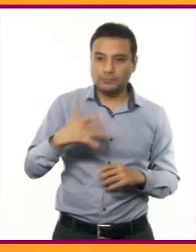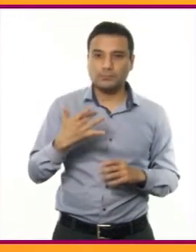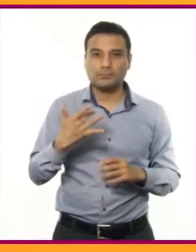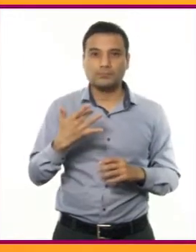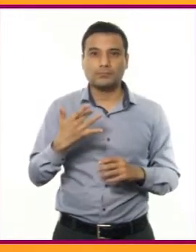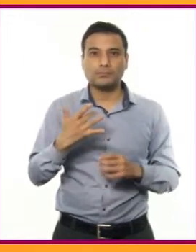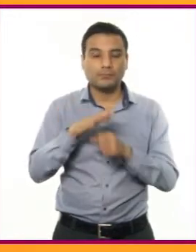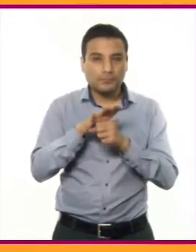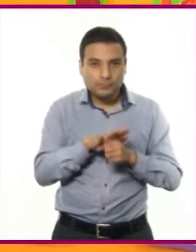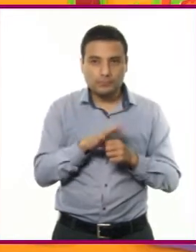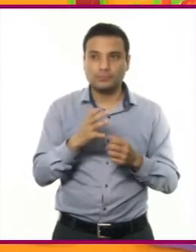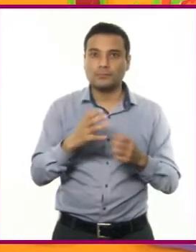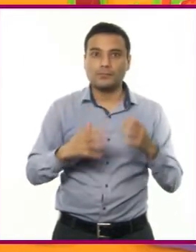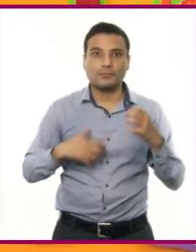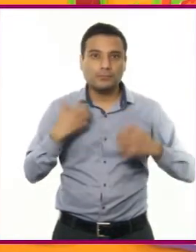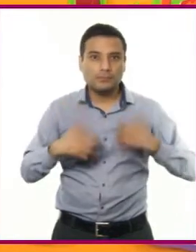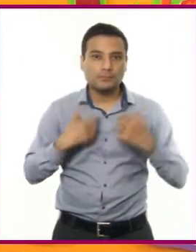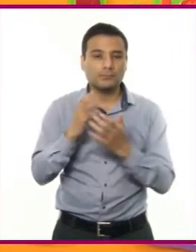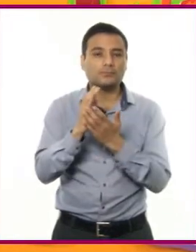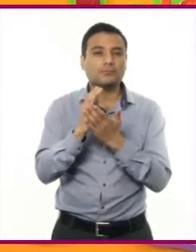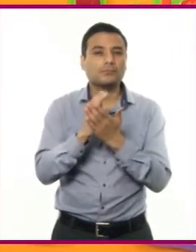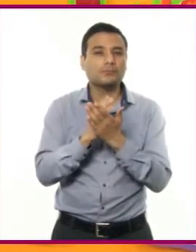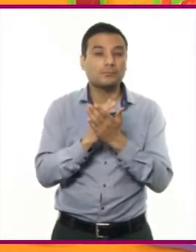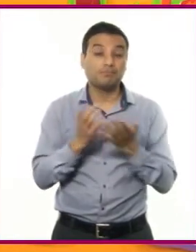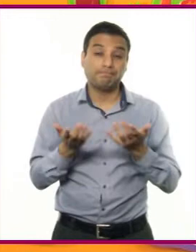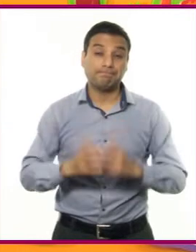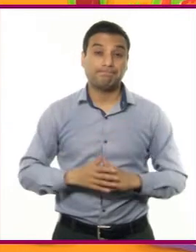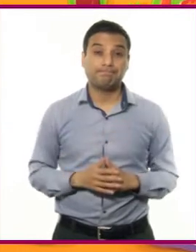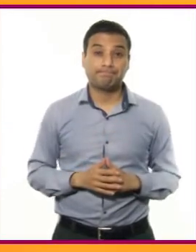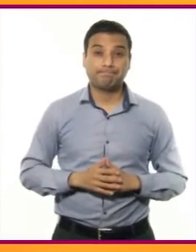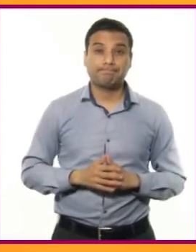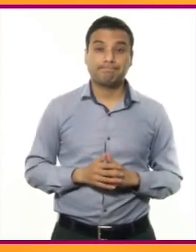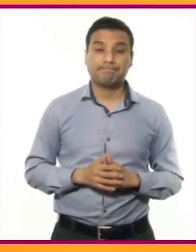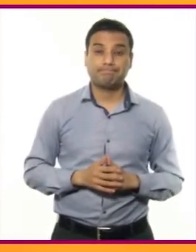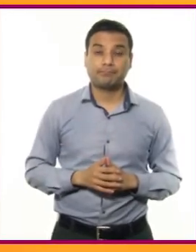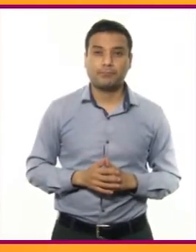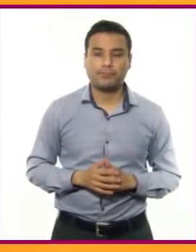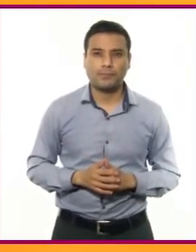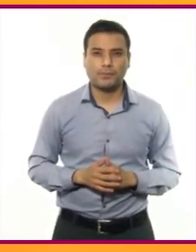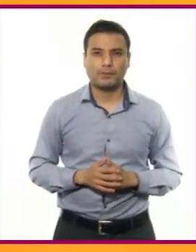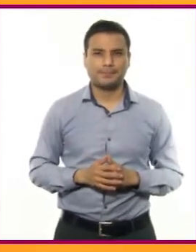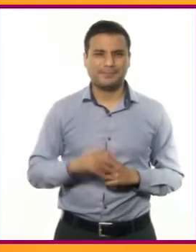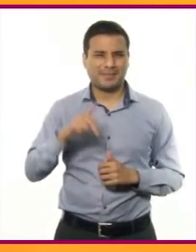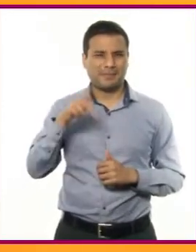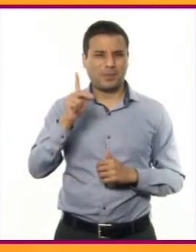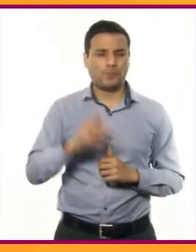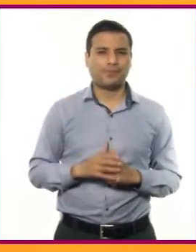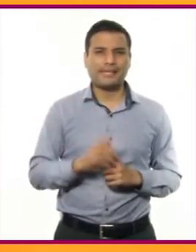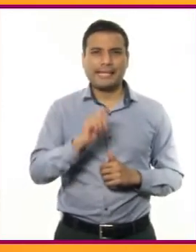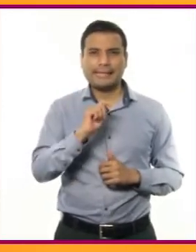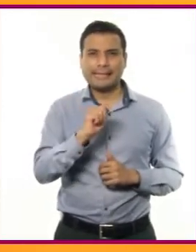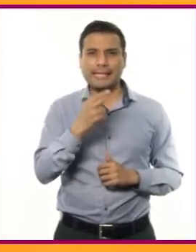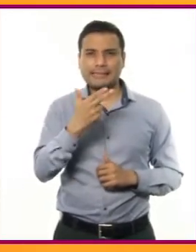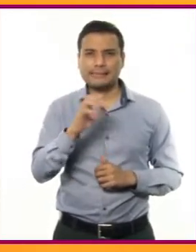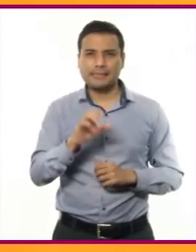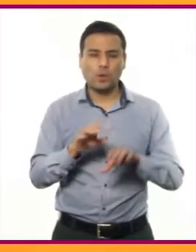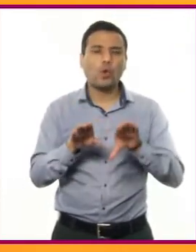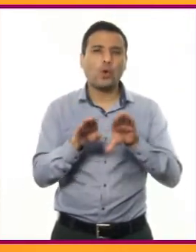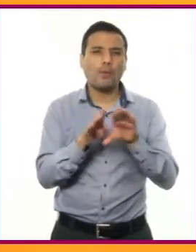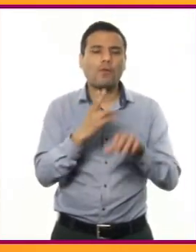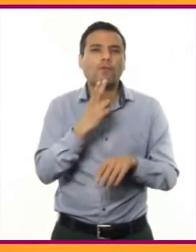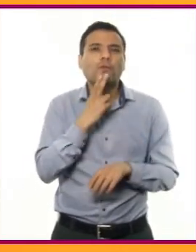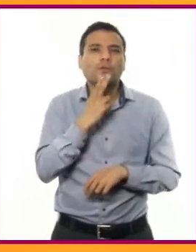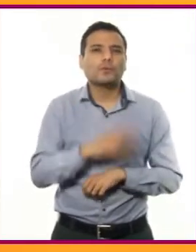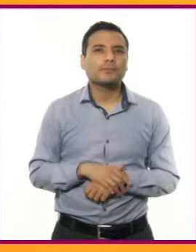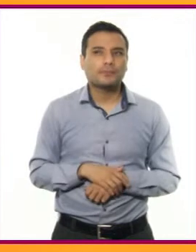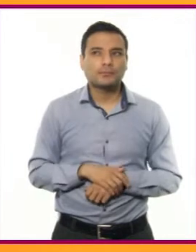estrés y la ansiedad. Sin embargo, el modo de acción del THC es diferente al de otras